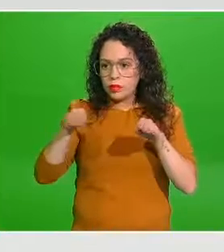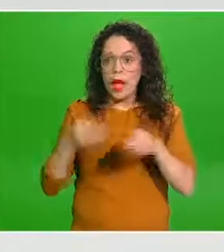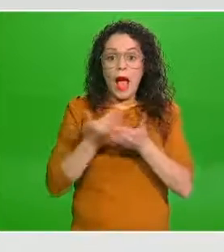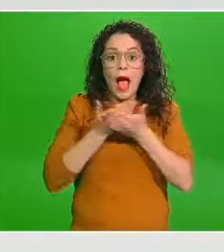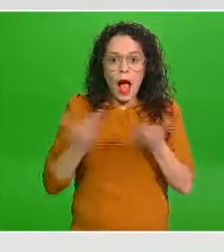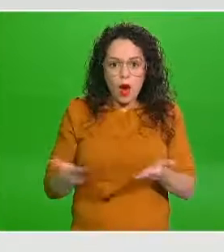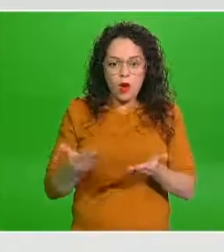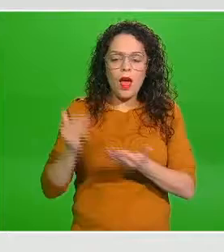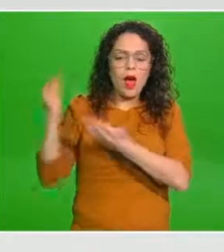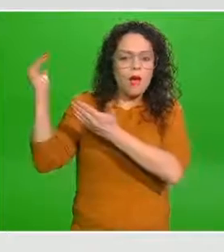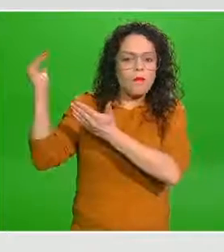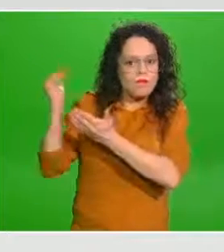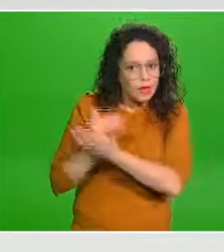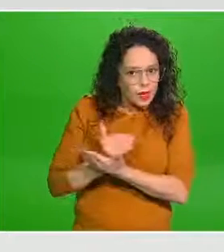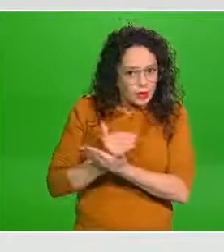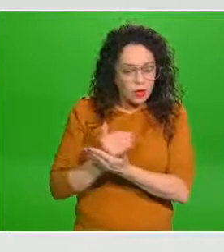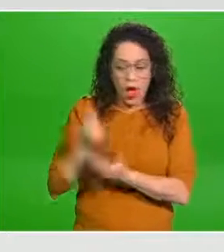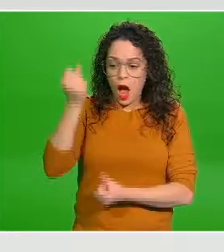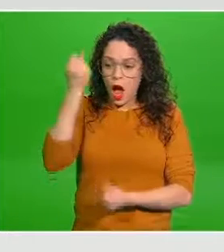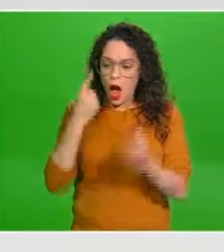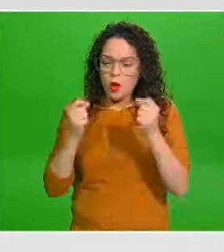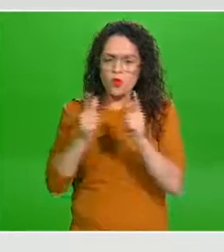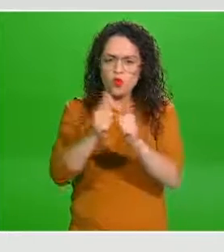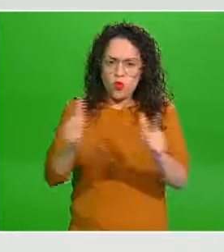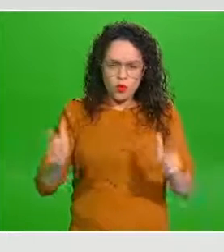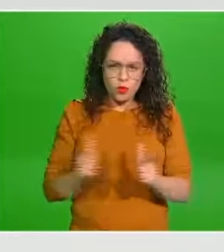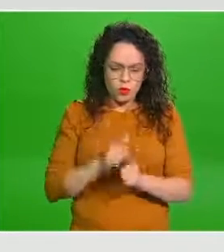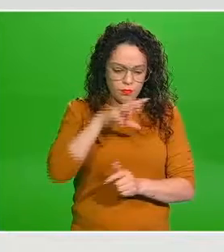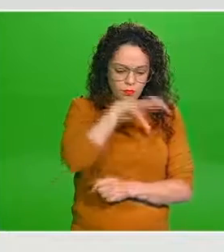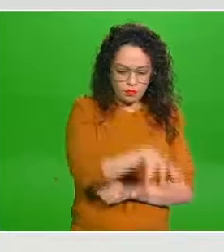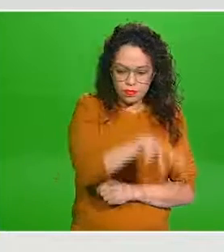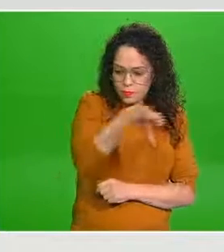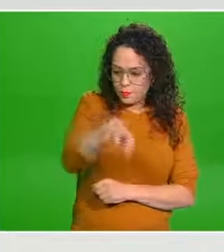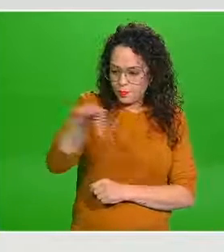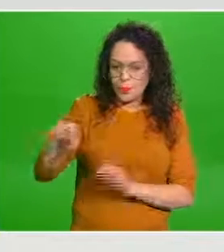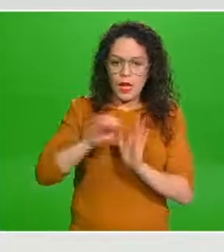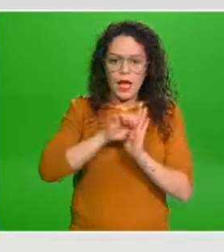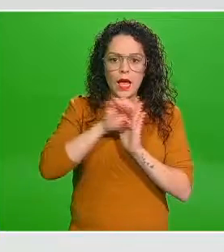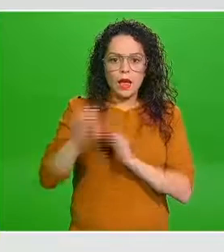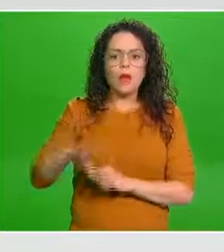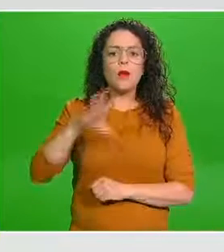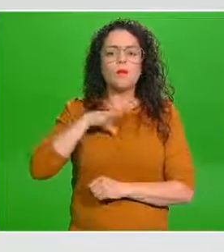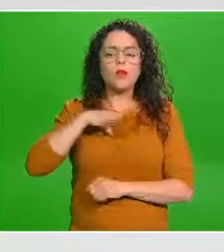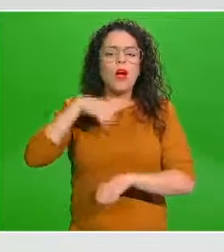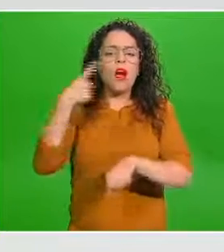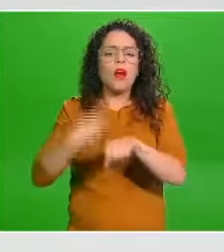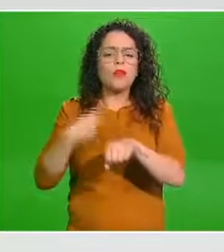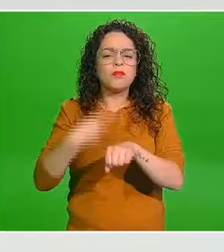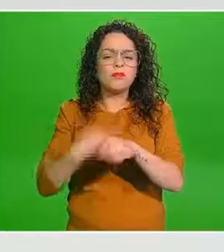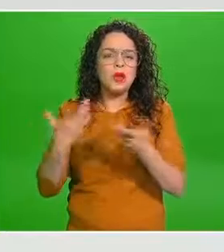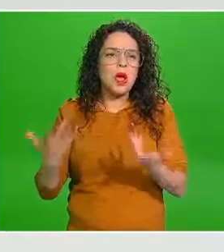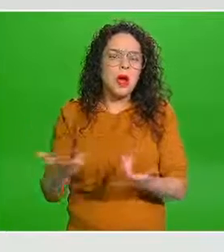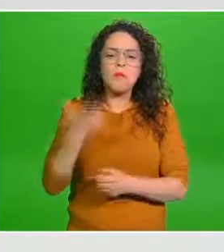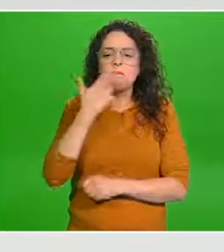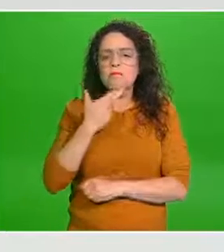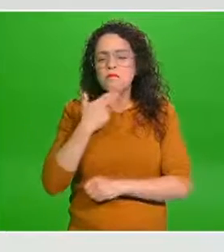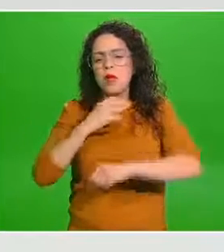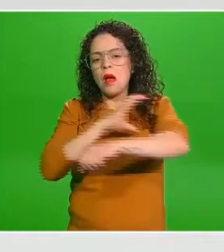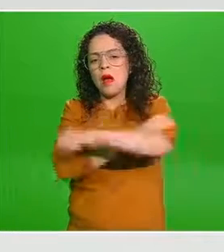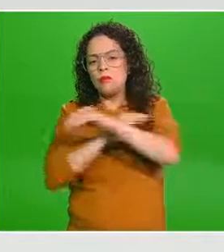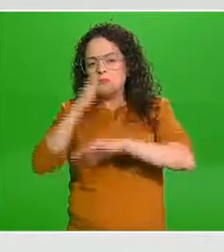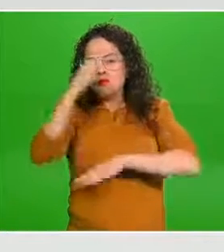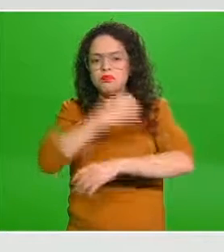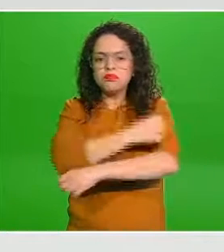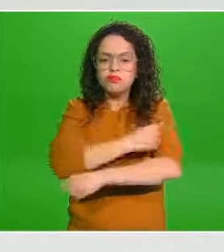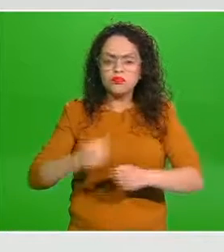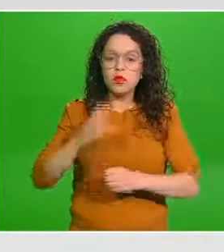disminución. Hay algunos grupos poblacionales, por ejemplo, las personas que presentan comorbilidades o las personas mayores de 60 años